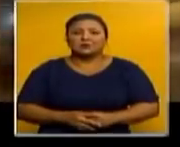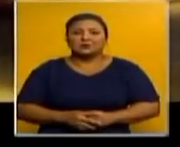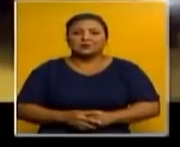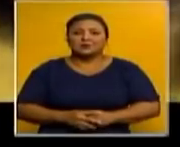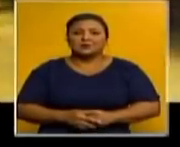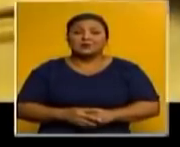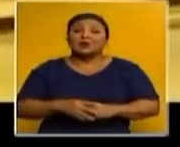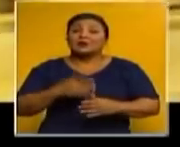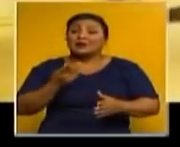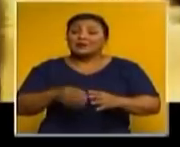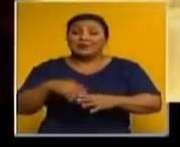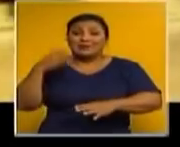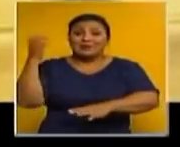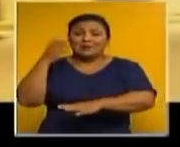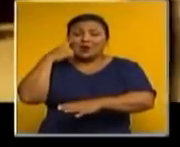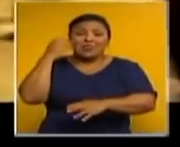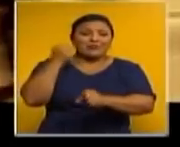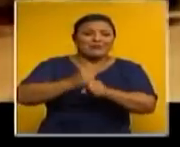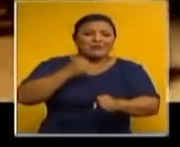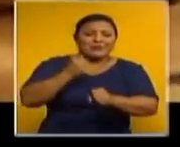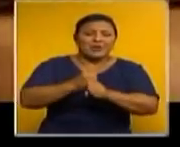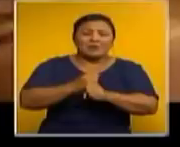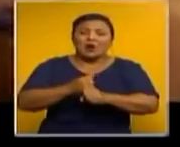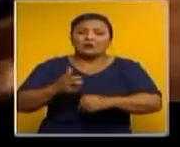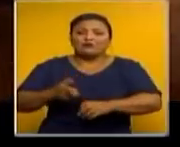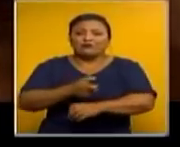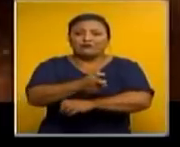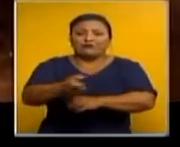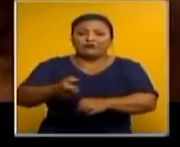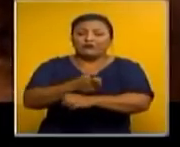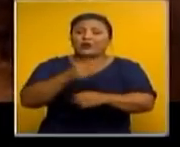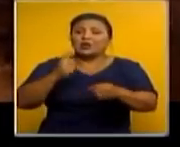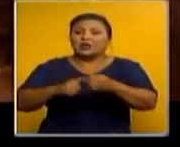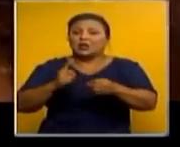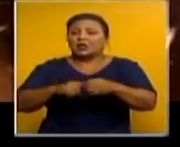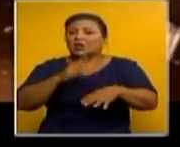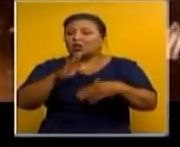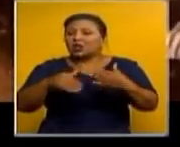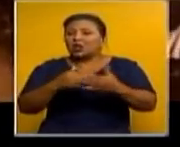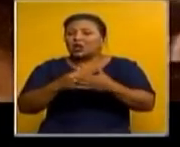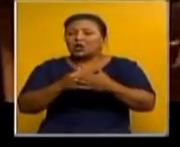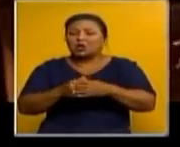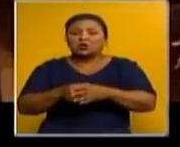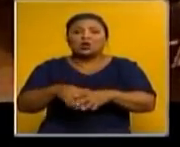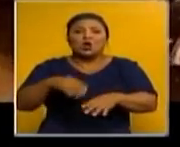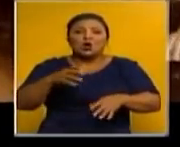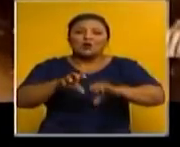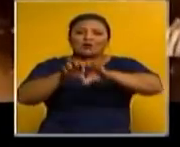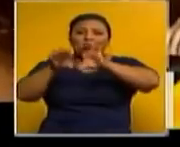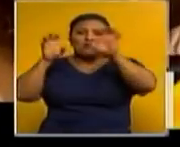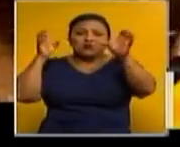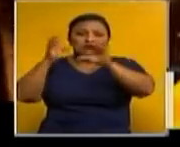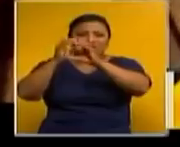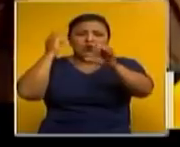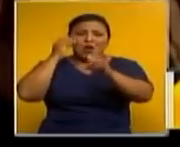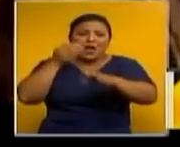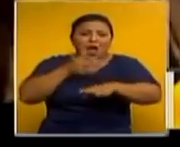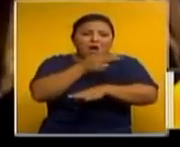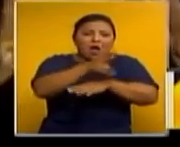En la emergencia trabajaron 12 efectivos del Cuerpo de Bomberos de Quito, unidad de rescate y un tanquero. Por varias horas